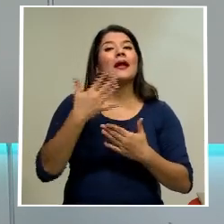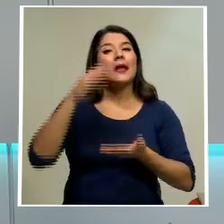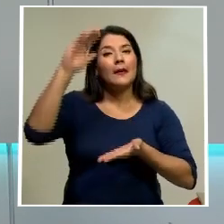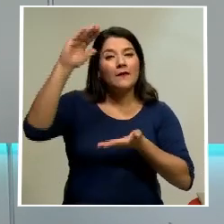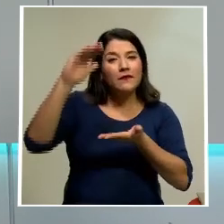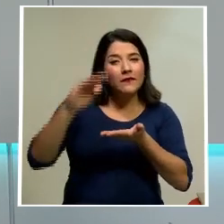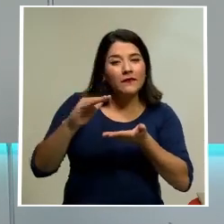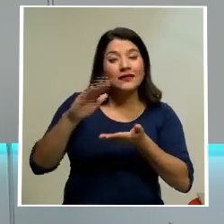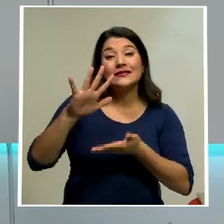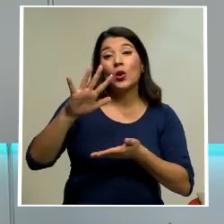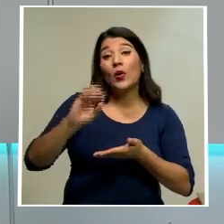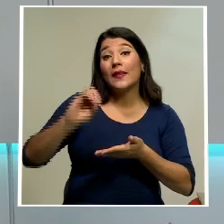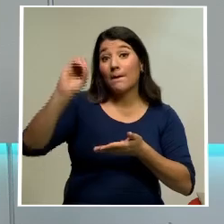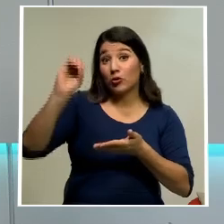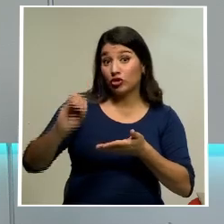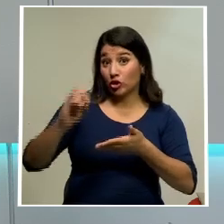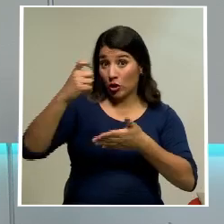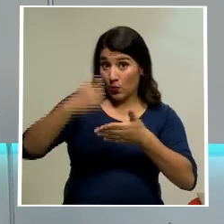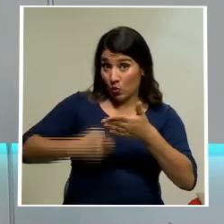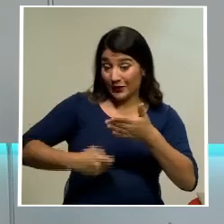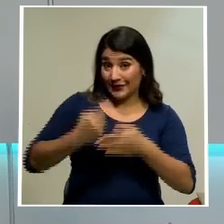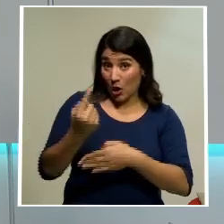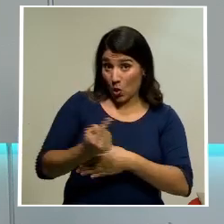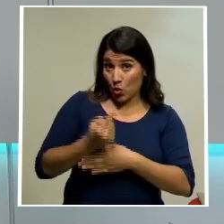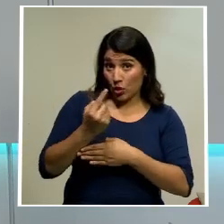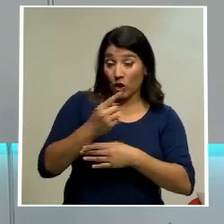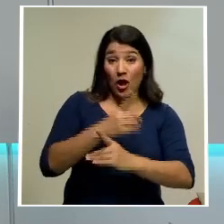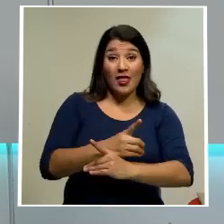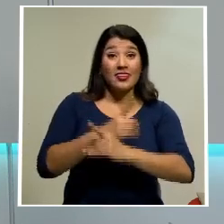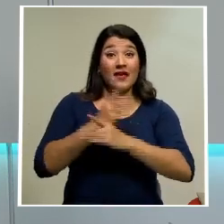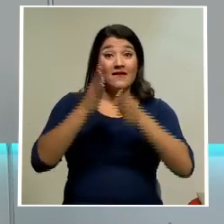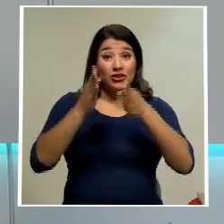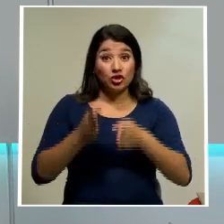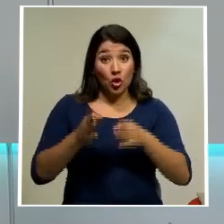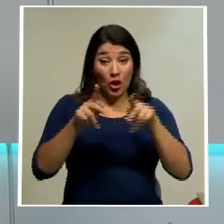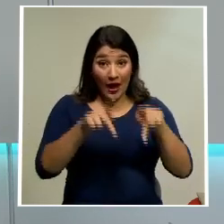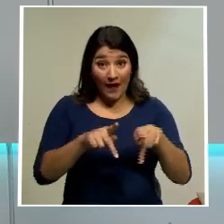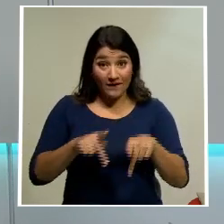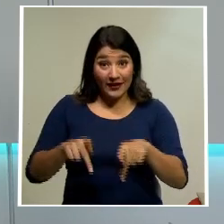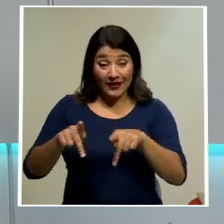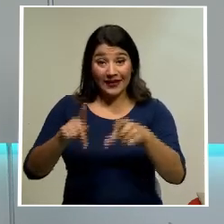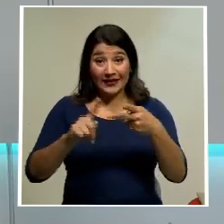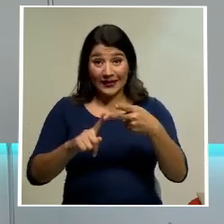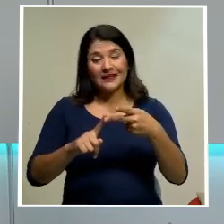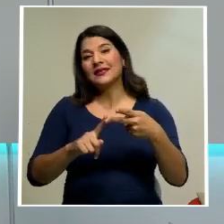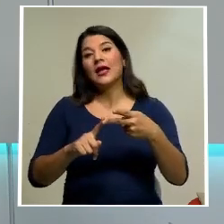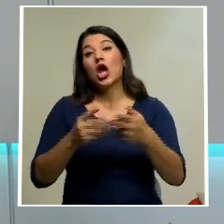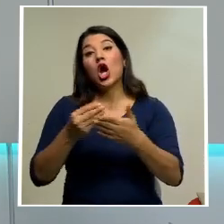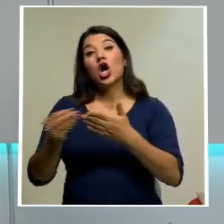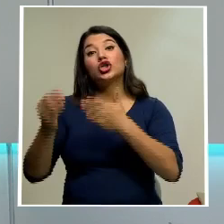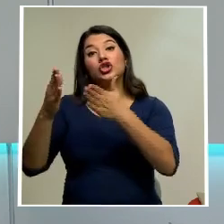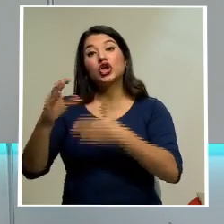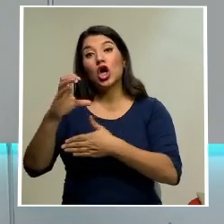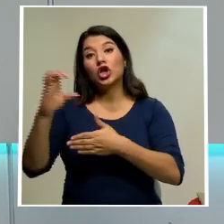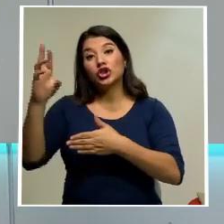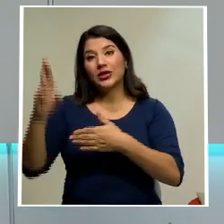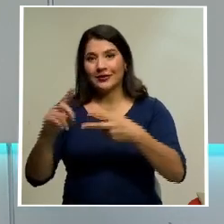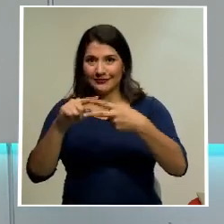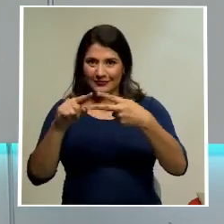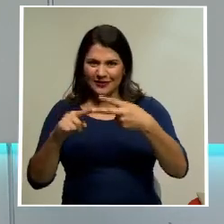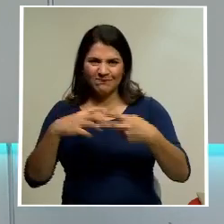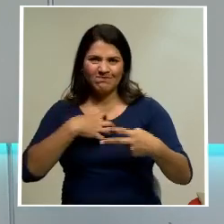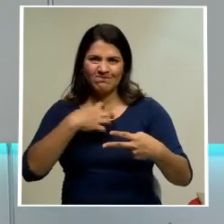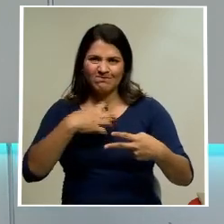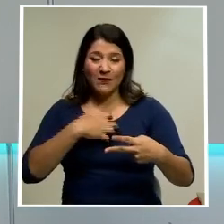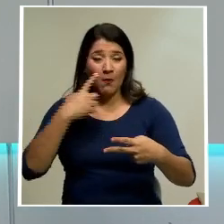este impuesto. La Defensoría de los Habitantes y Consumidores de Costa Rica también se han pronunciado ante los incrementos que se han generado este